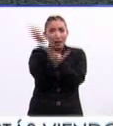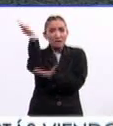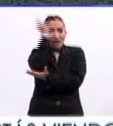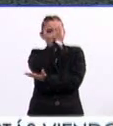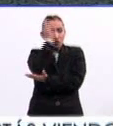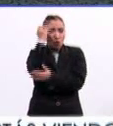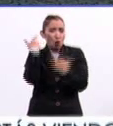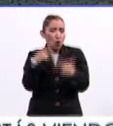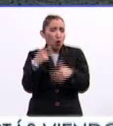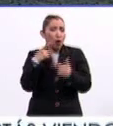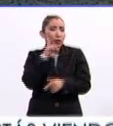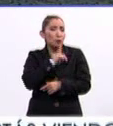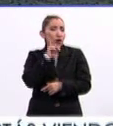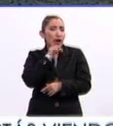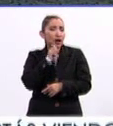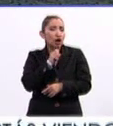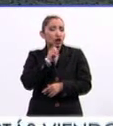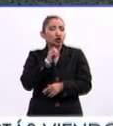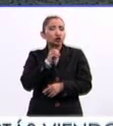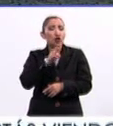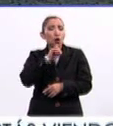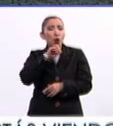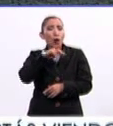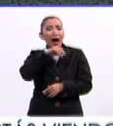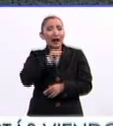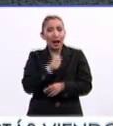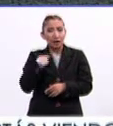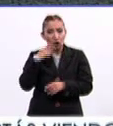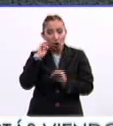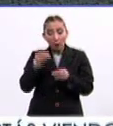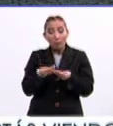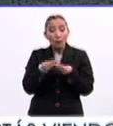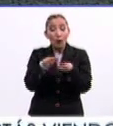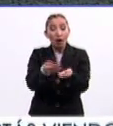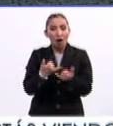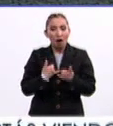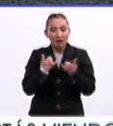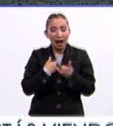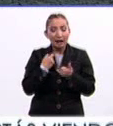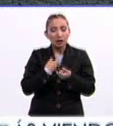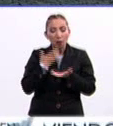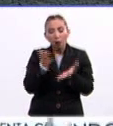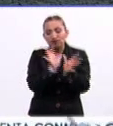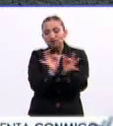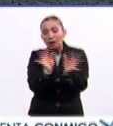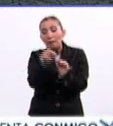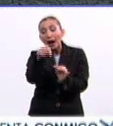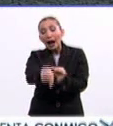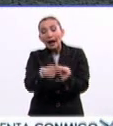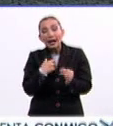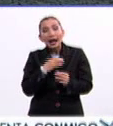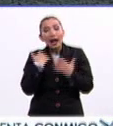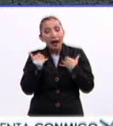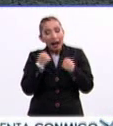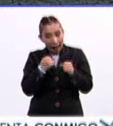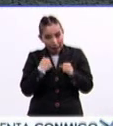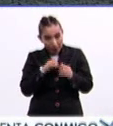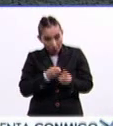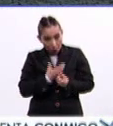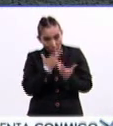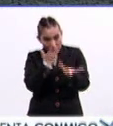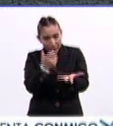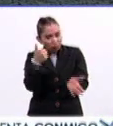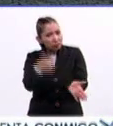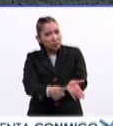Me he dado cuenta que basta con que le dé uno a la juventud las herramientas necesarias para entender el poema, y el poema habla por sí mismo. O sea,